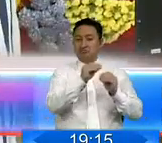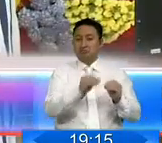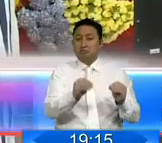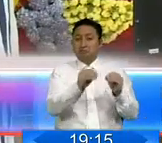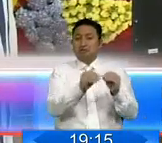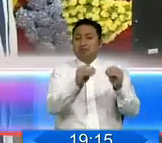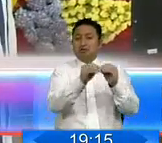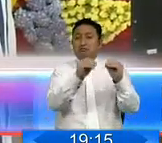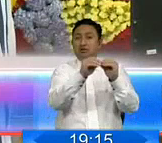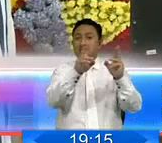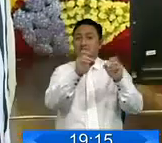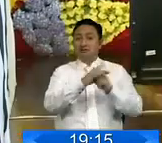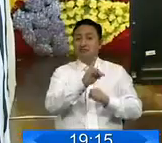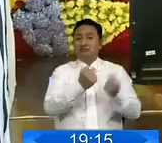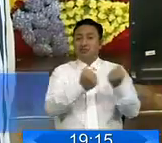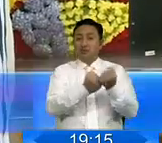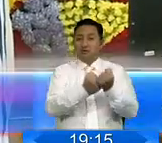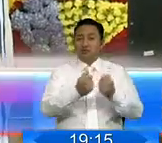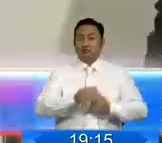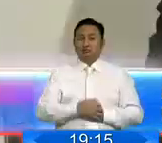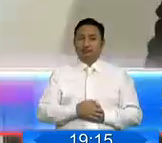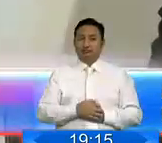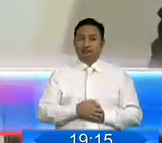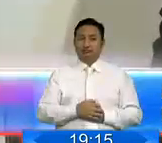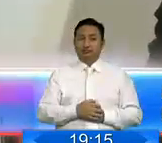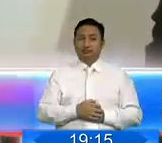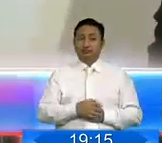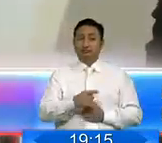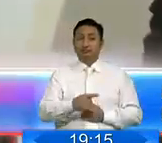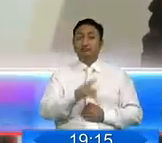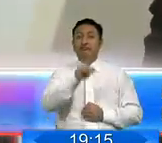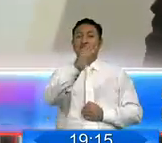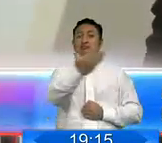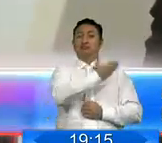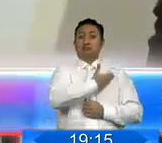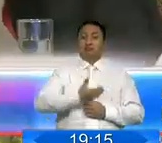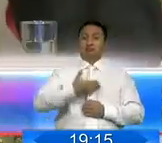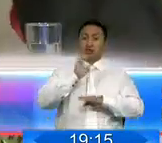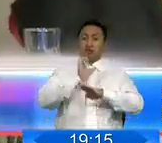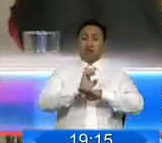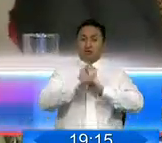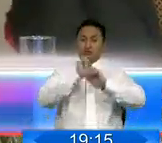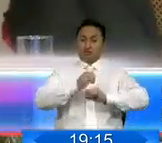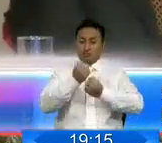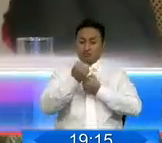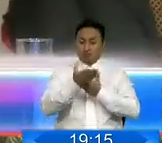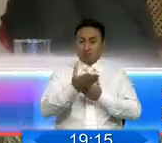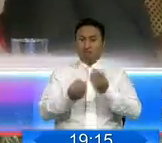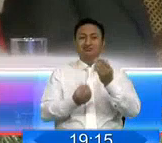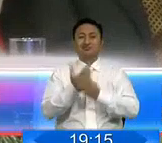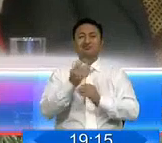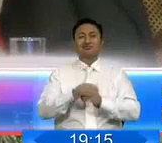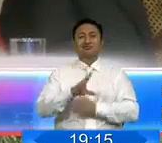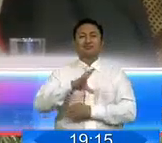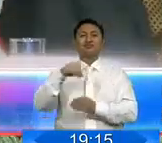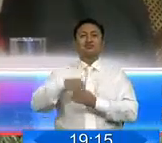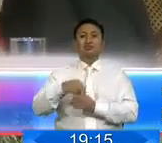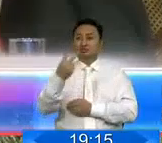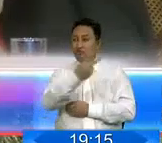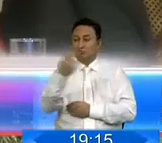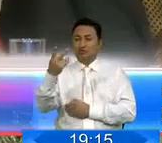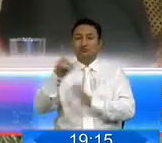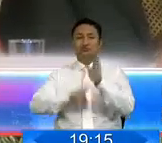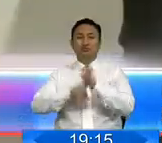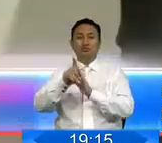los elementos de cooperación, aseguraron. En este marco, el primer mandatario de Ecuador informó la creación de un Fondo Binacional de